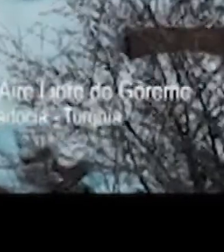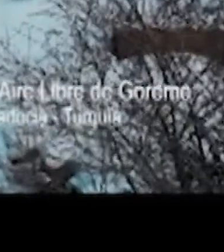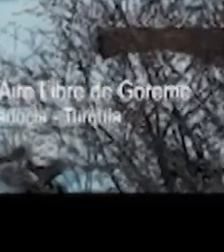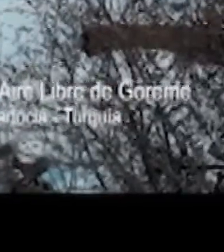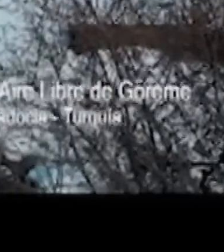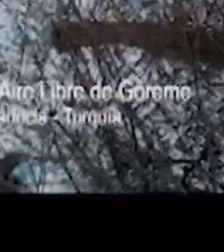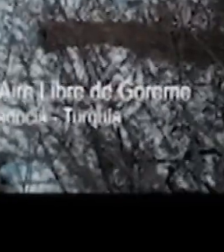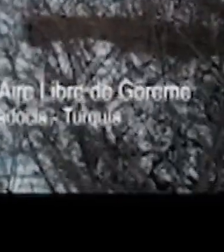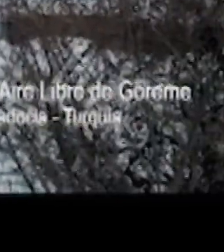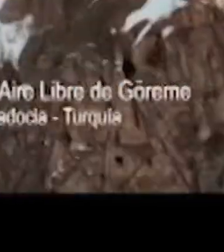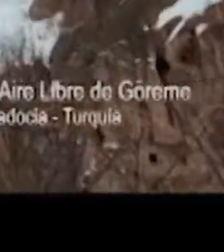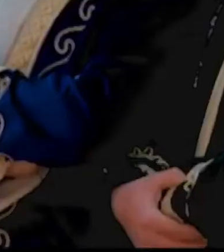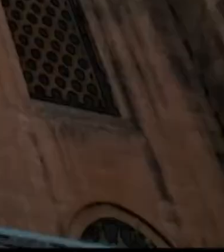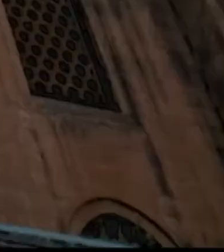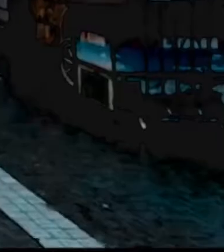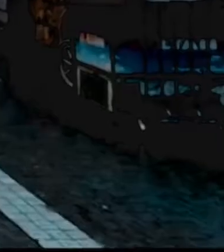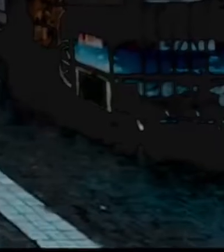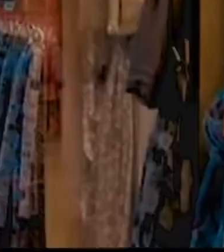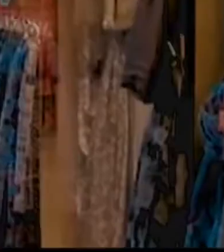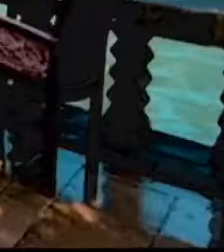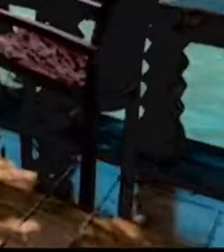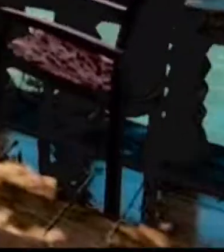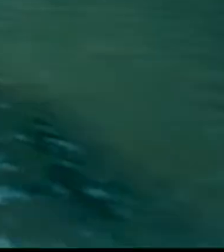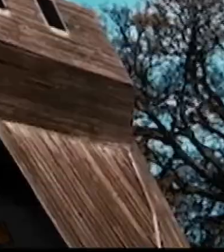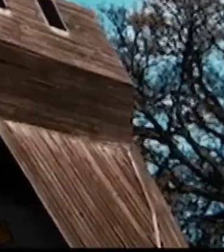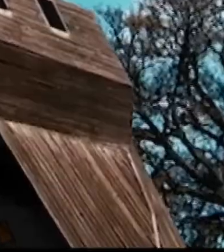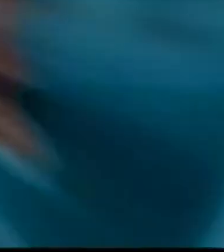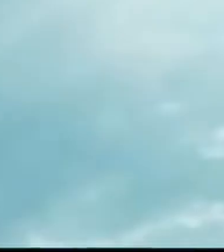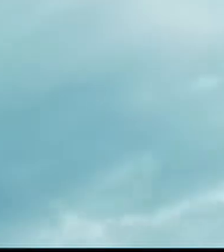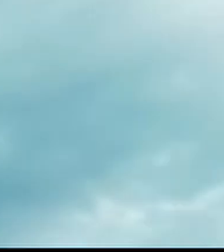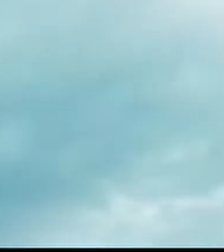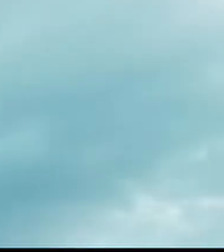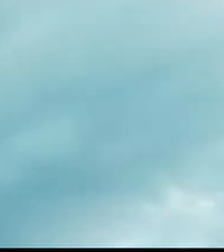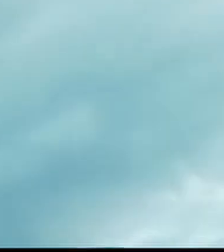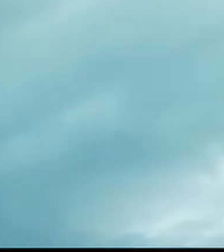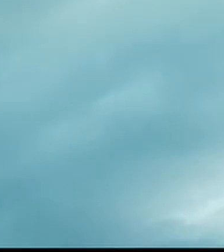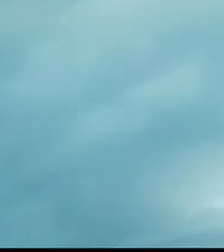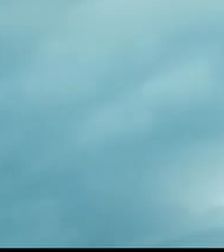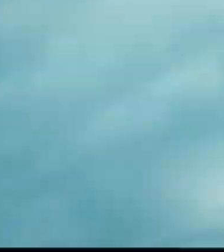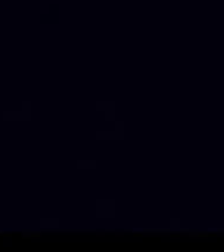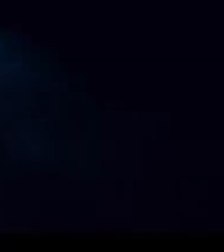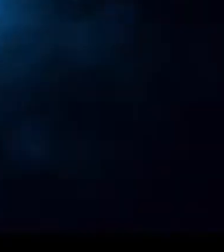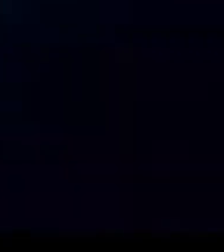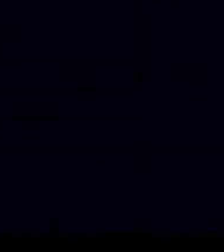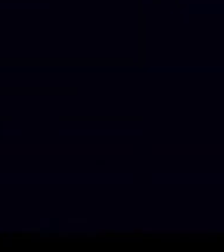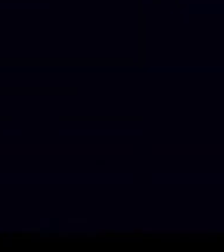Museo al Aire Libre de Goreme es parte de la lista del Patrimonio Mundial de la UNESCO desde 1984.